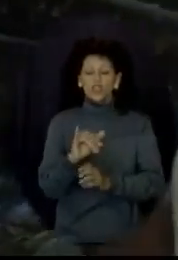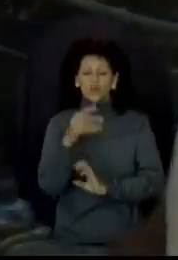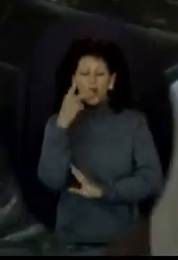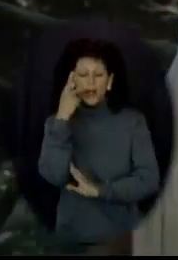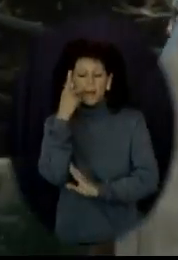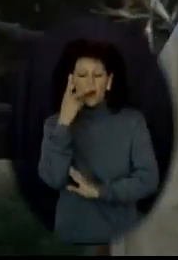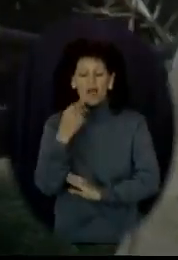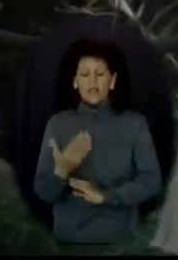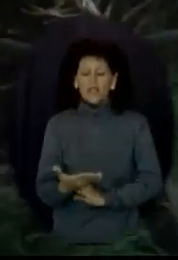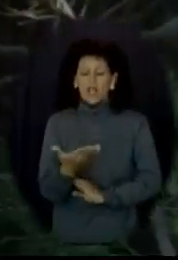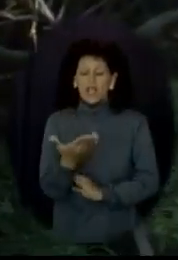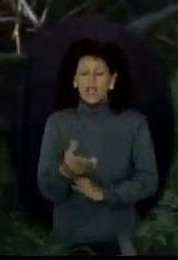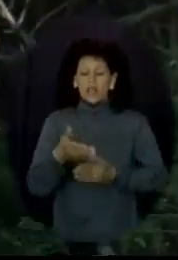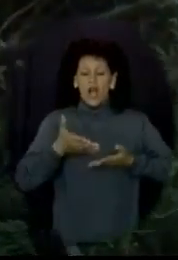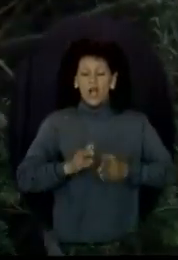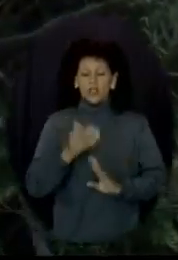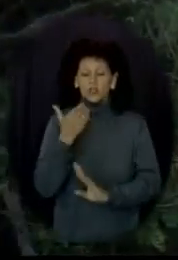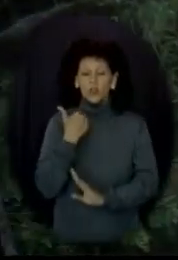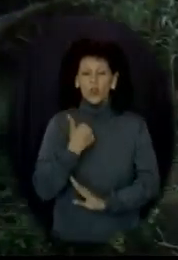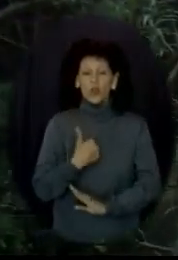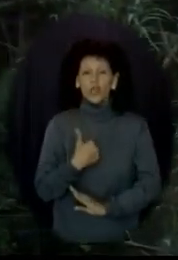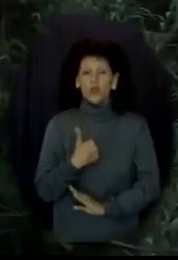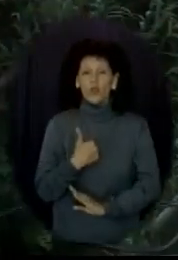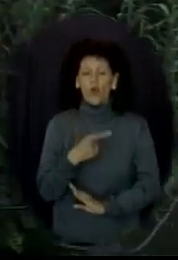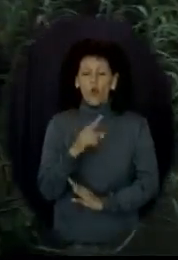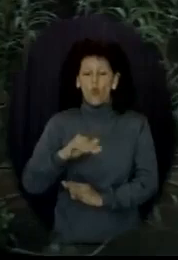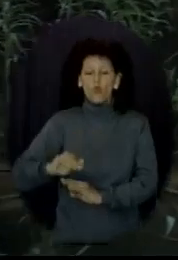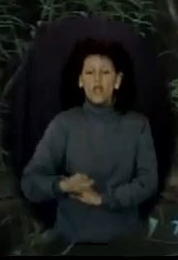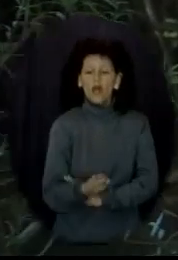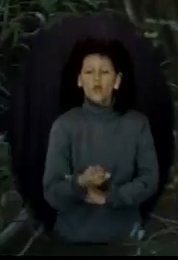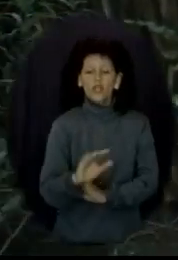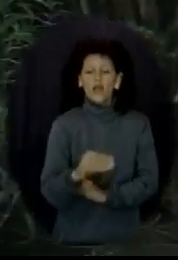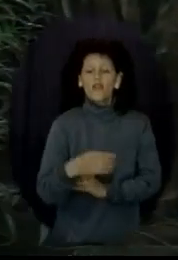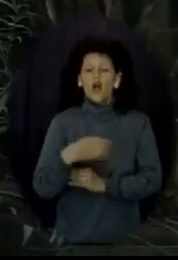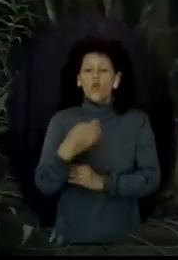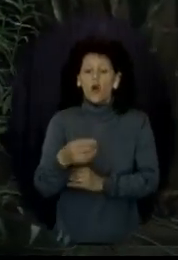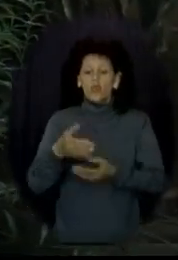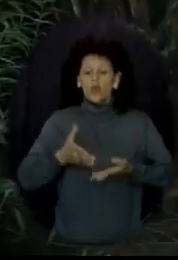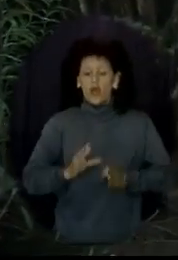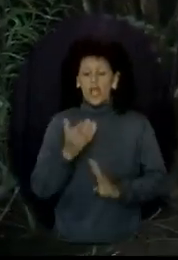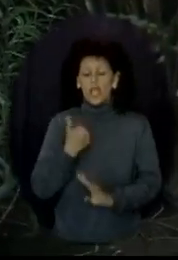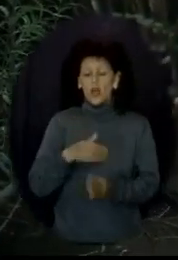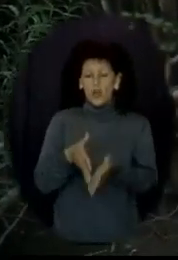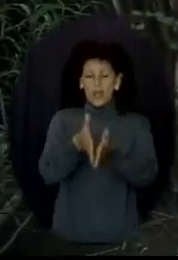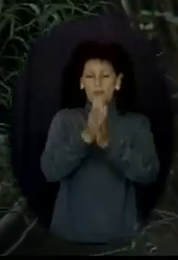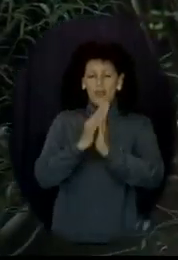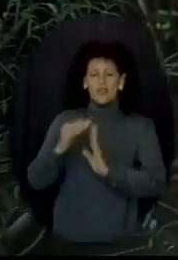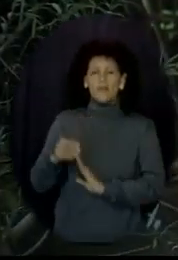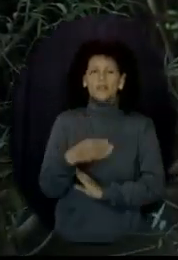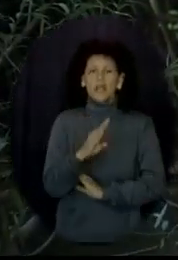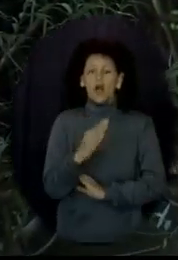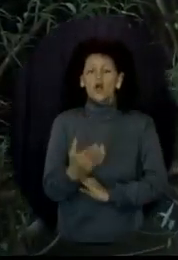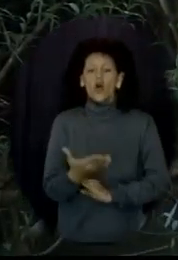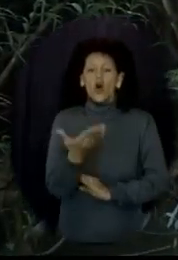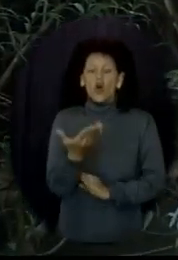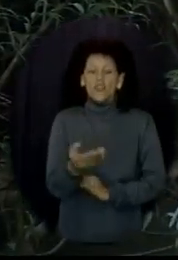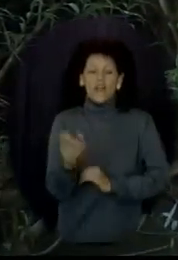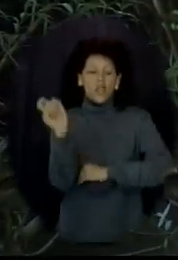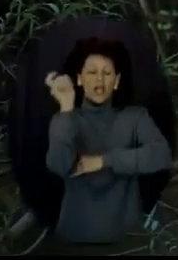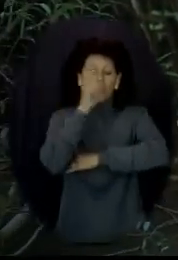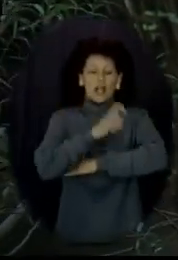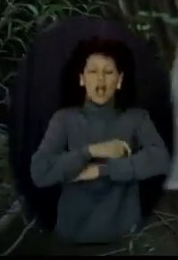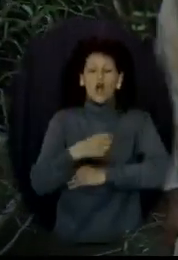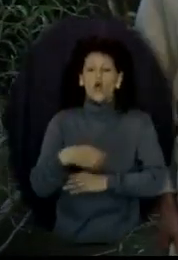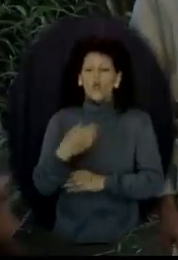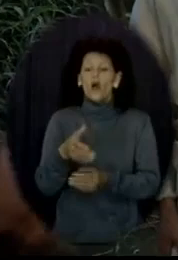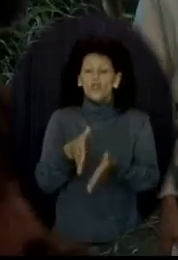¿Quién de ustedes que sea padre sería capaz de darle a su hijo una serpiente cuando le pide pescado, o un escorpión cuando le